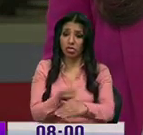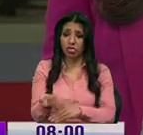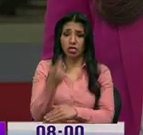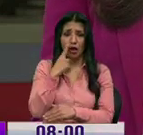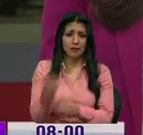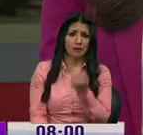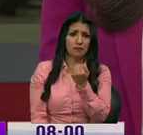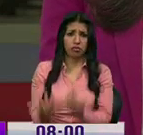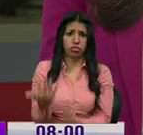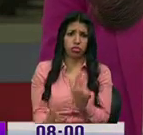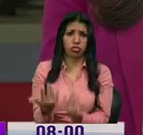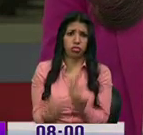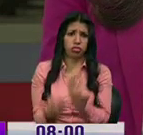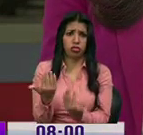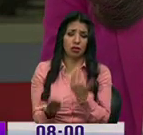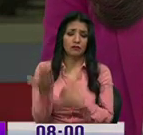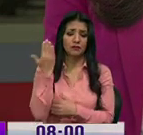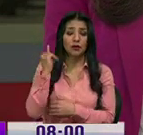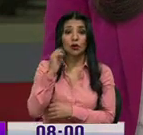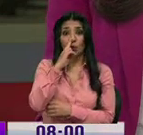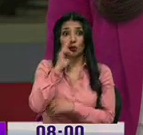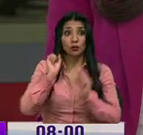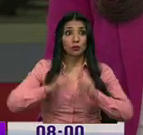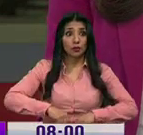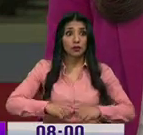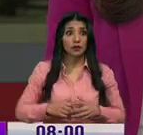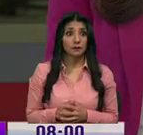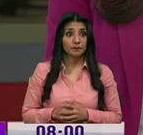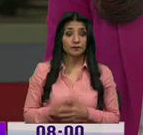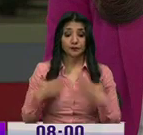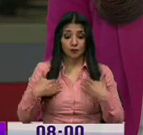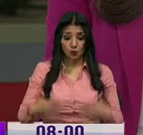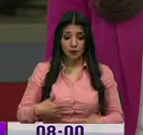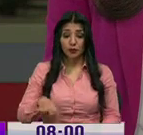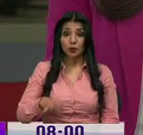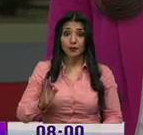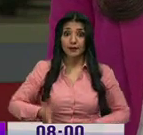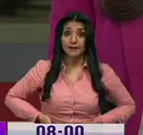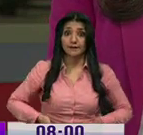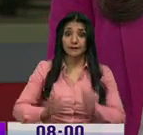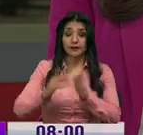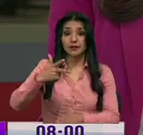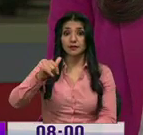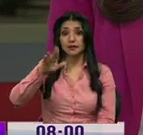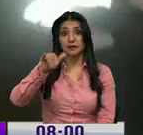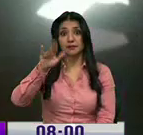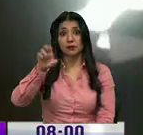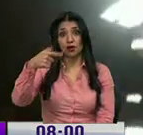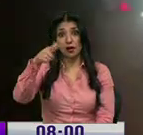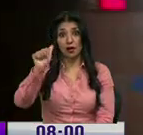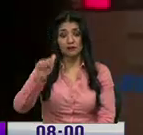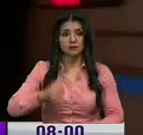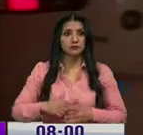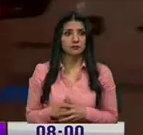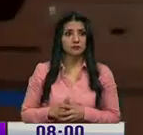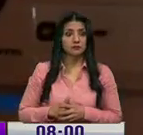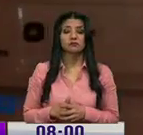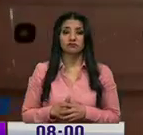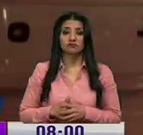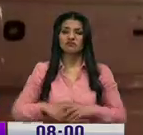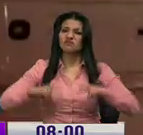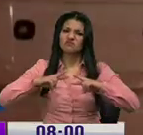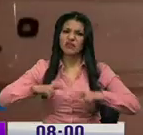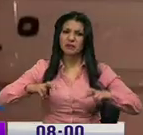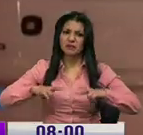El violento hecho se registró en junio pasado. El cuerpo fue encontrado en la vía a Chiriboja. Las investigaciones de campo